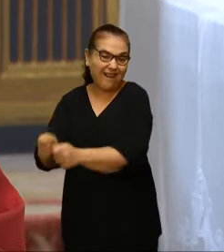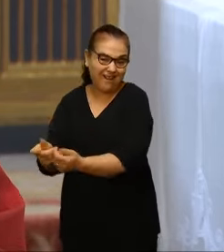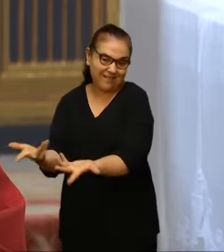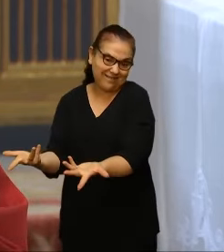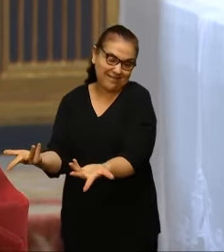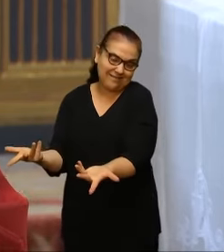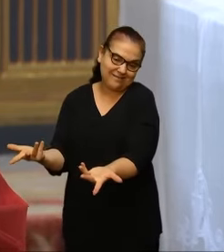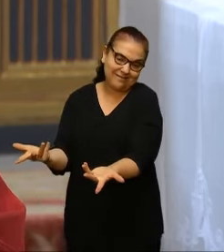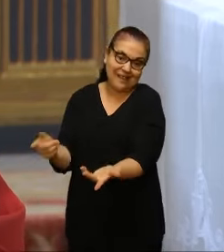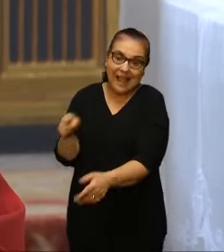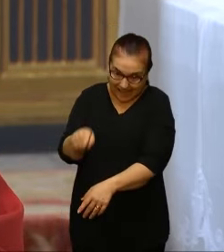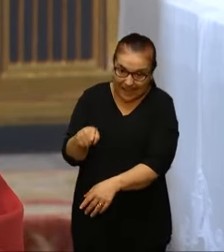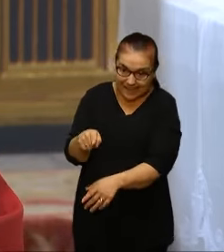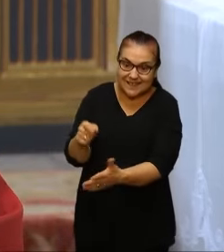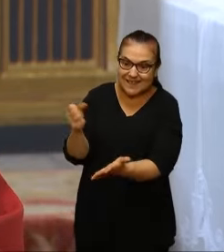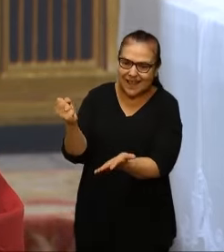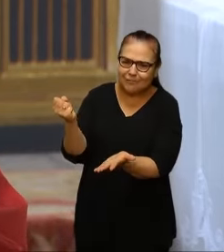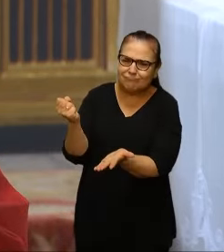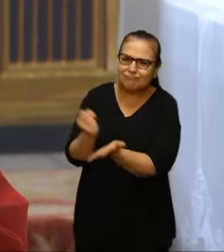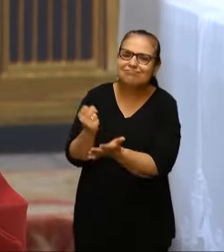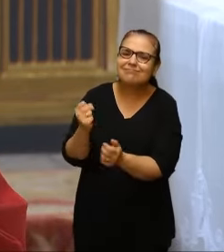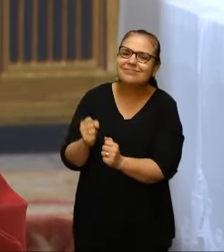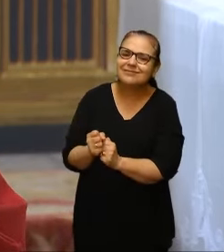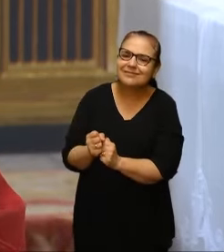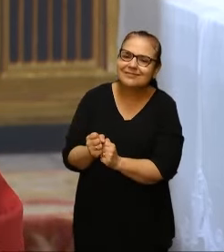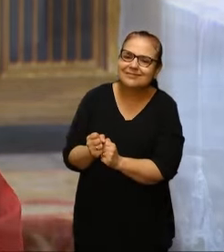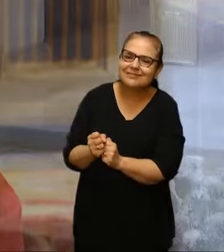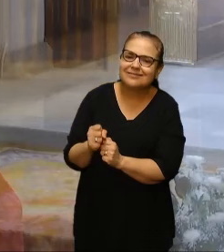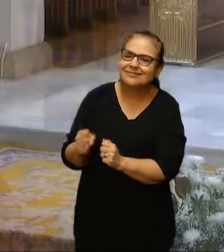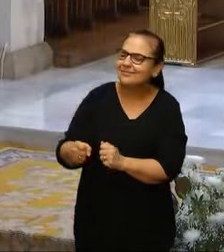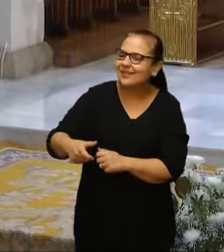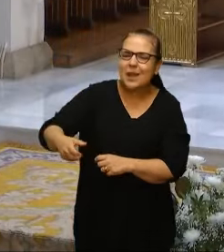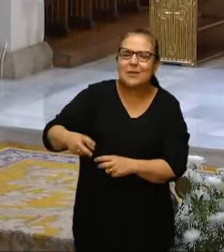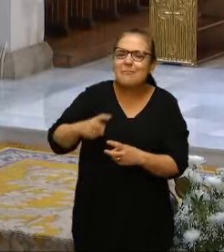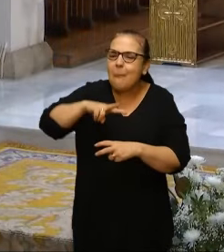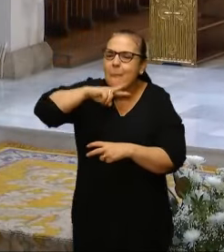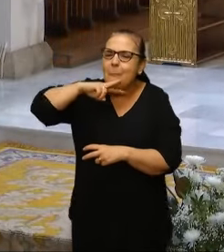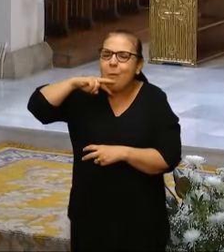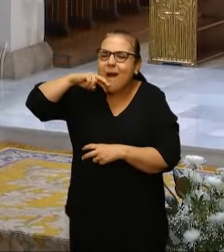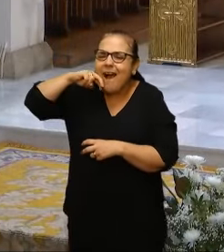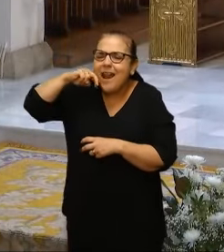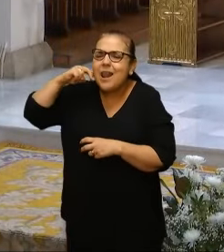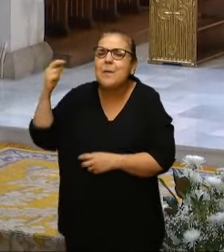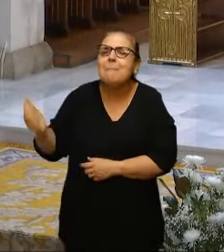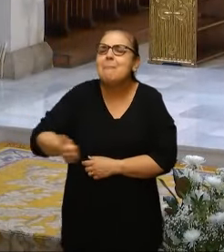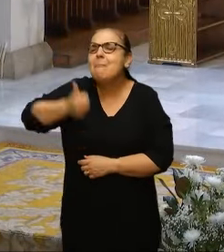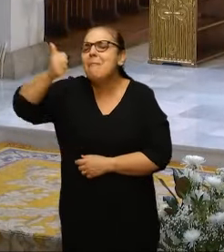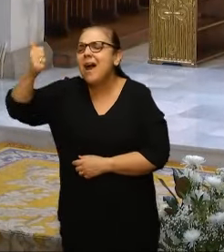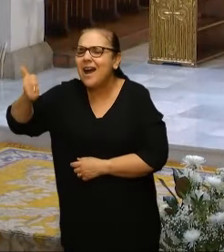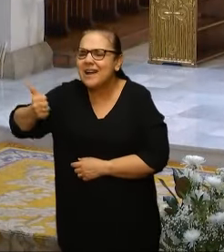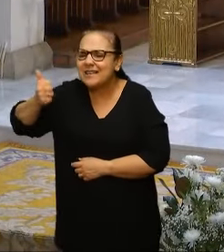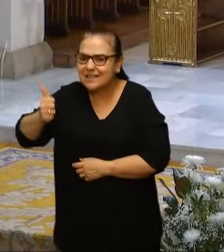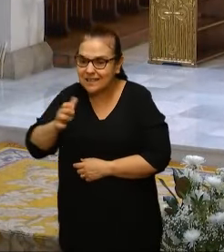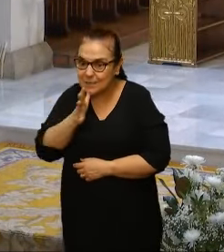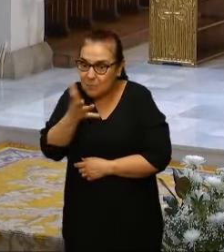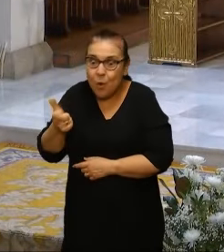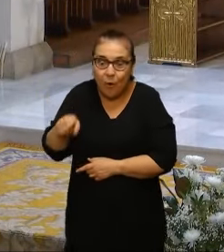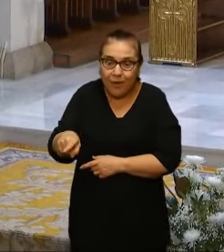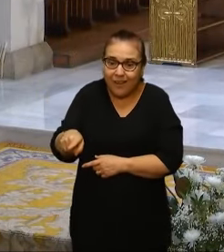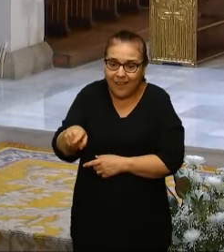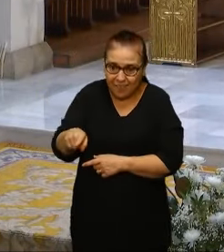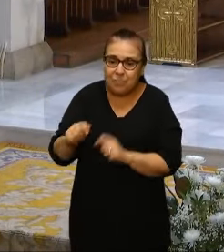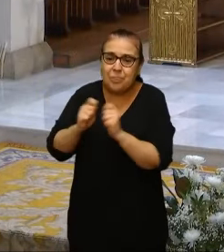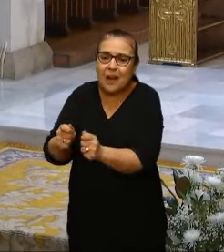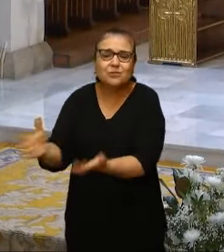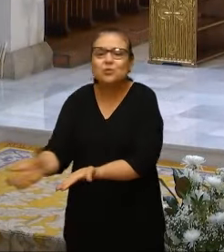gesto tiene mucho más valor porque lo ha echado todo, todo lo que tenía. Y eso en ella